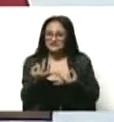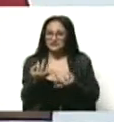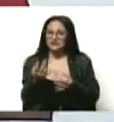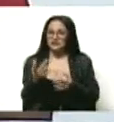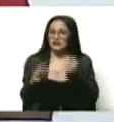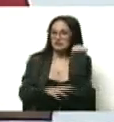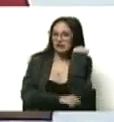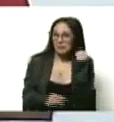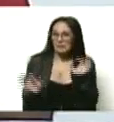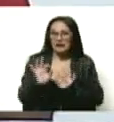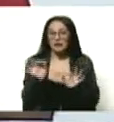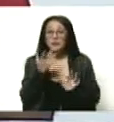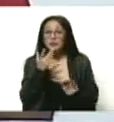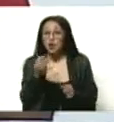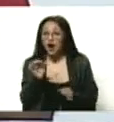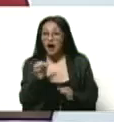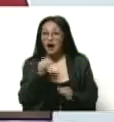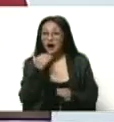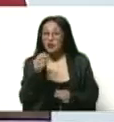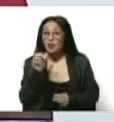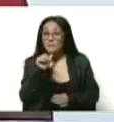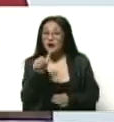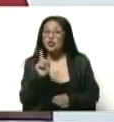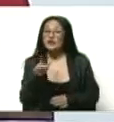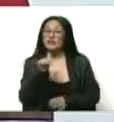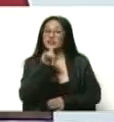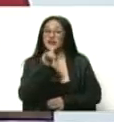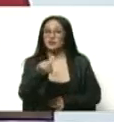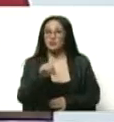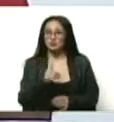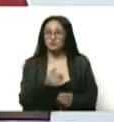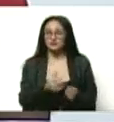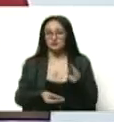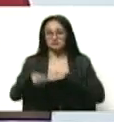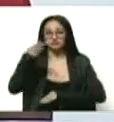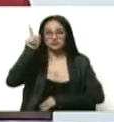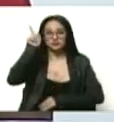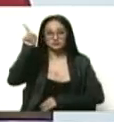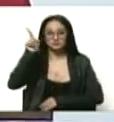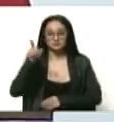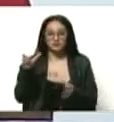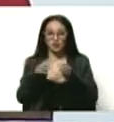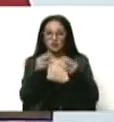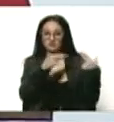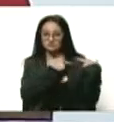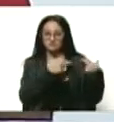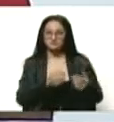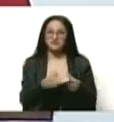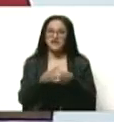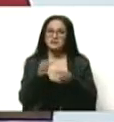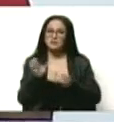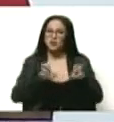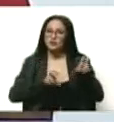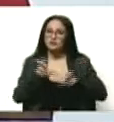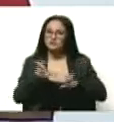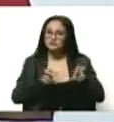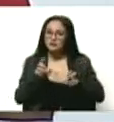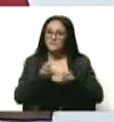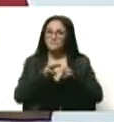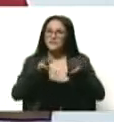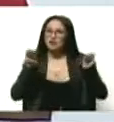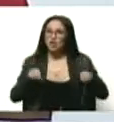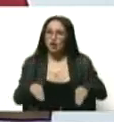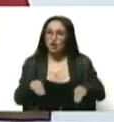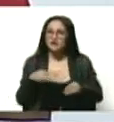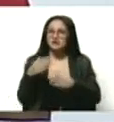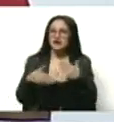observarse alguna irregularidad, se debe elevar la denuncia oportunamente ante el órgano auxiliar. El equipo organizador debe tener impreso la metodología y reglas del